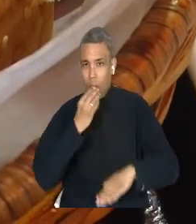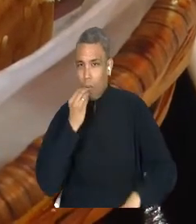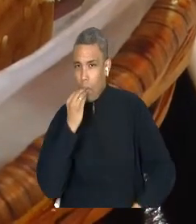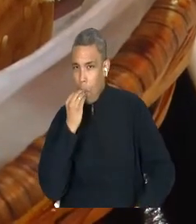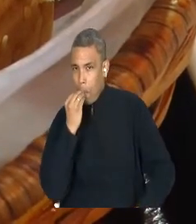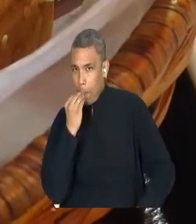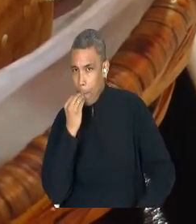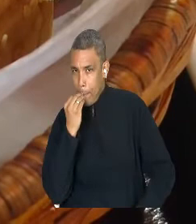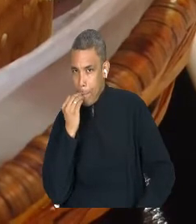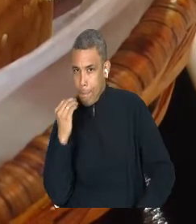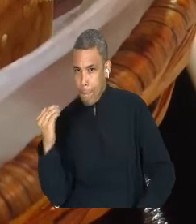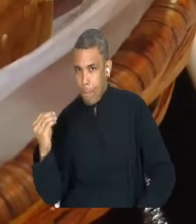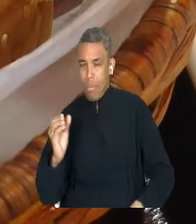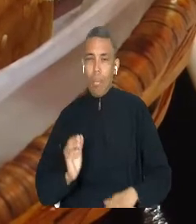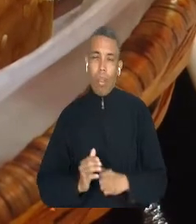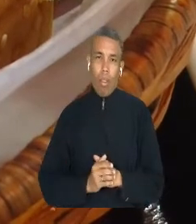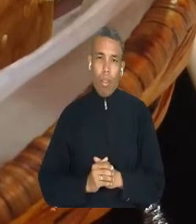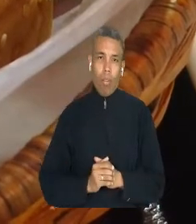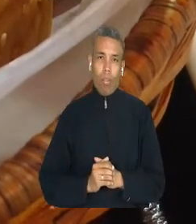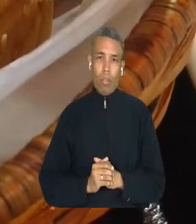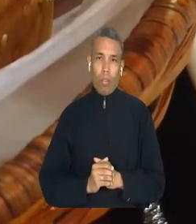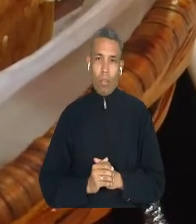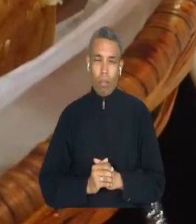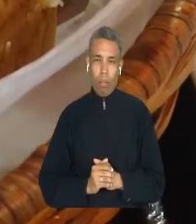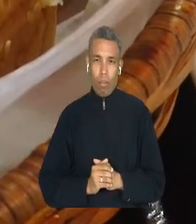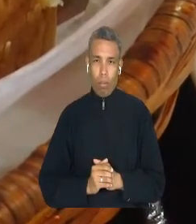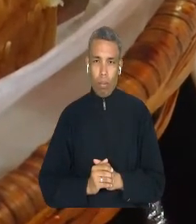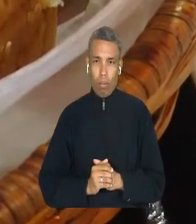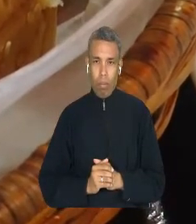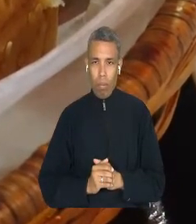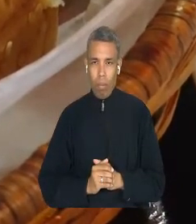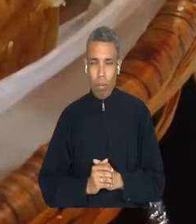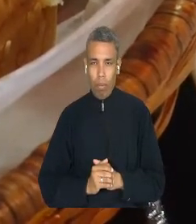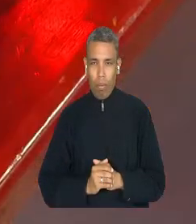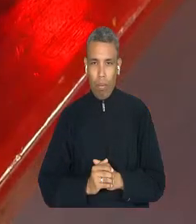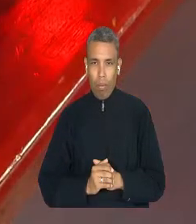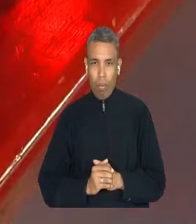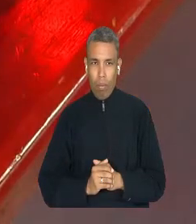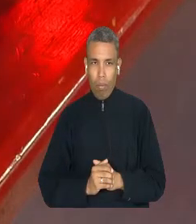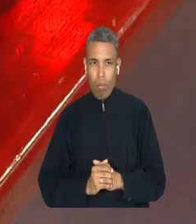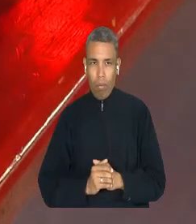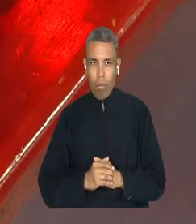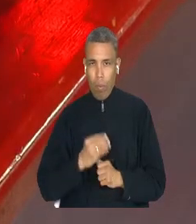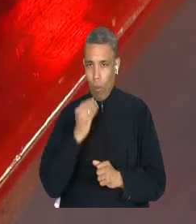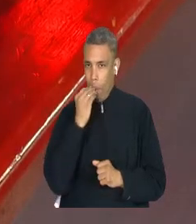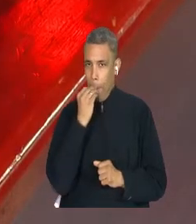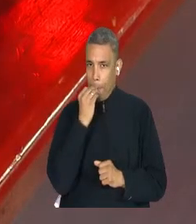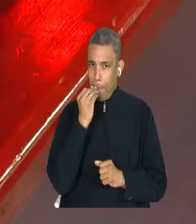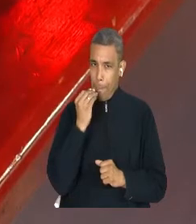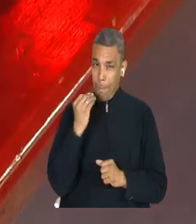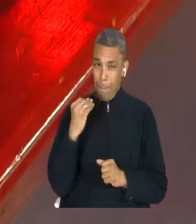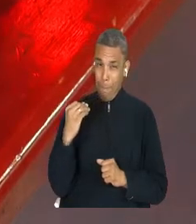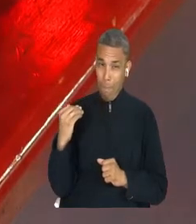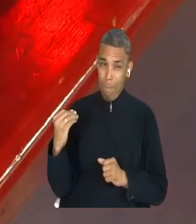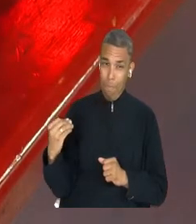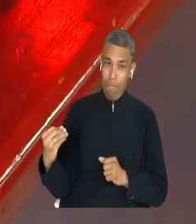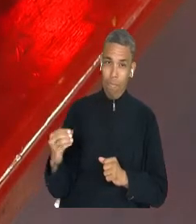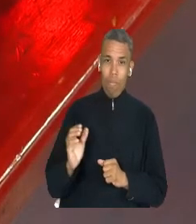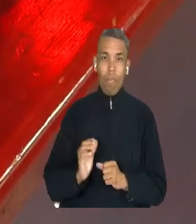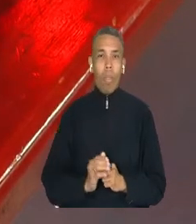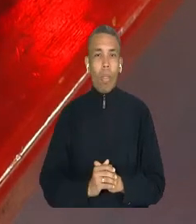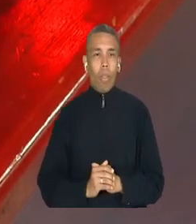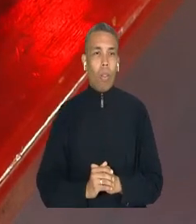no puede faltar en esa hamburguesa, no, que realmente faltar. Es deliciosa. No, esto a mí realmente me está haciendo agua a la boca, de verdad. Nuestra